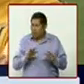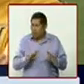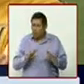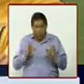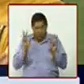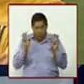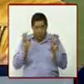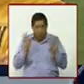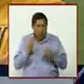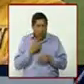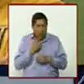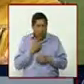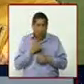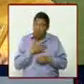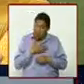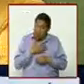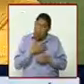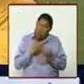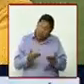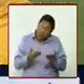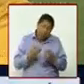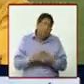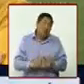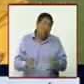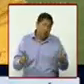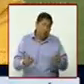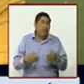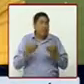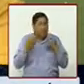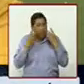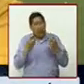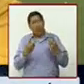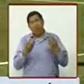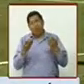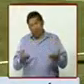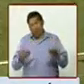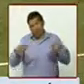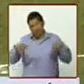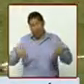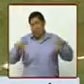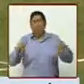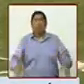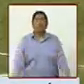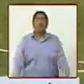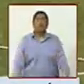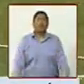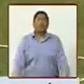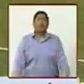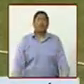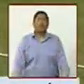esa línea, y para mí eso es lo que hace la diferencia, y eso se ve en la cancha, ¿no?